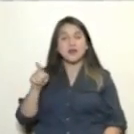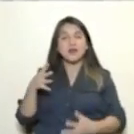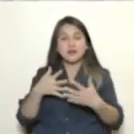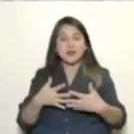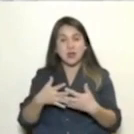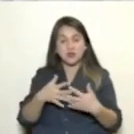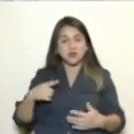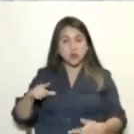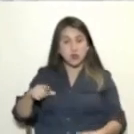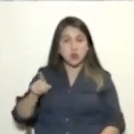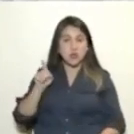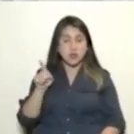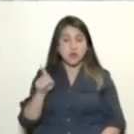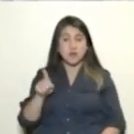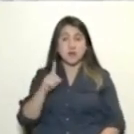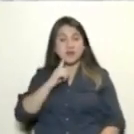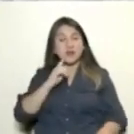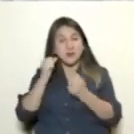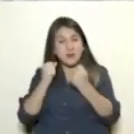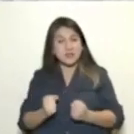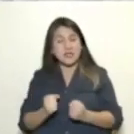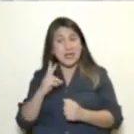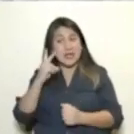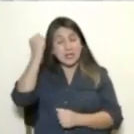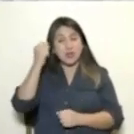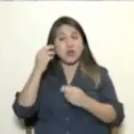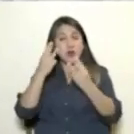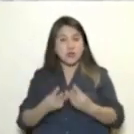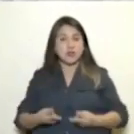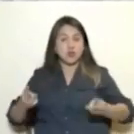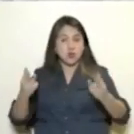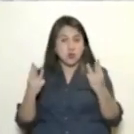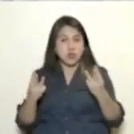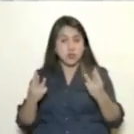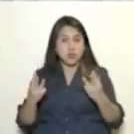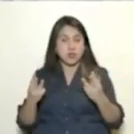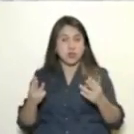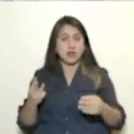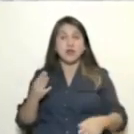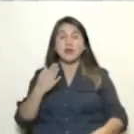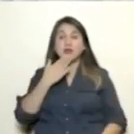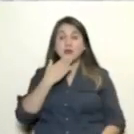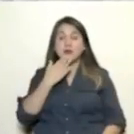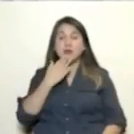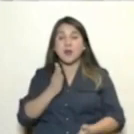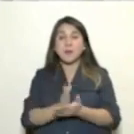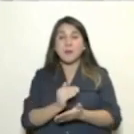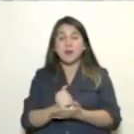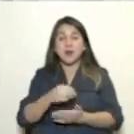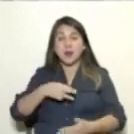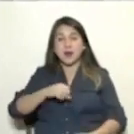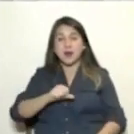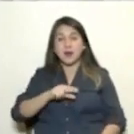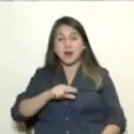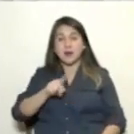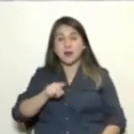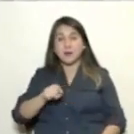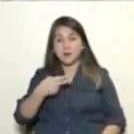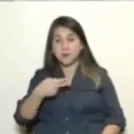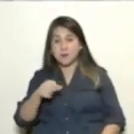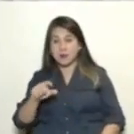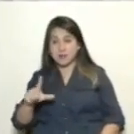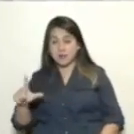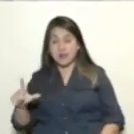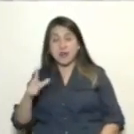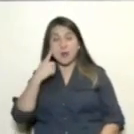Unidos tuvo la capacidad, no solo creó Naciones Unidas, sino que el plan Marshall fue para ayudar a reconstruir